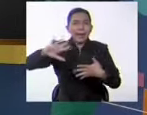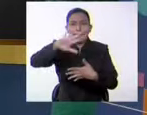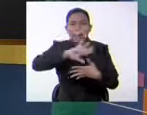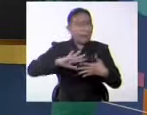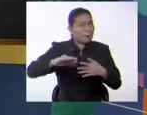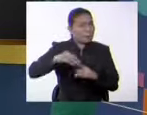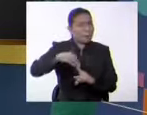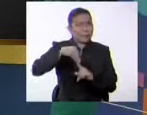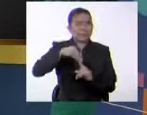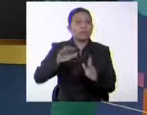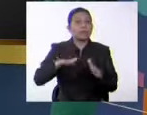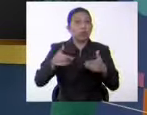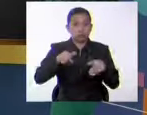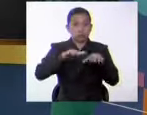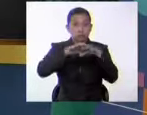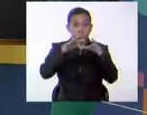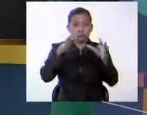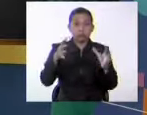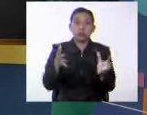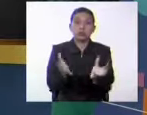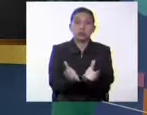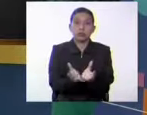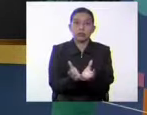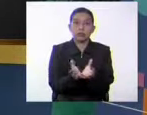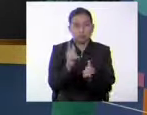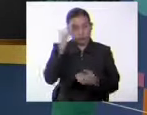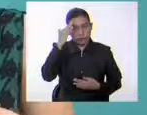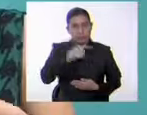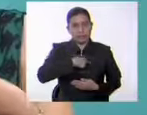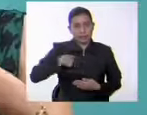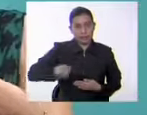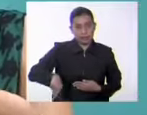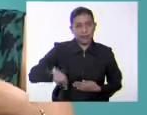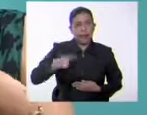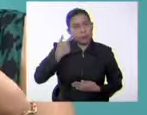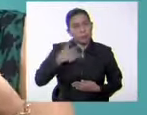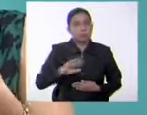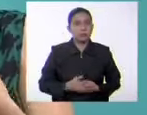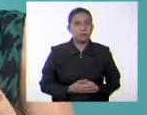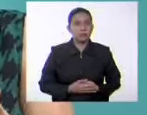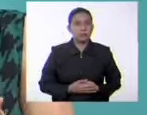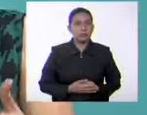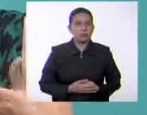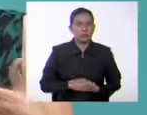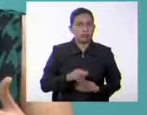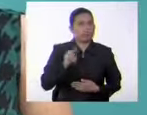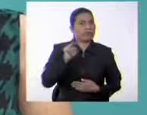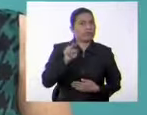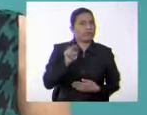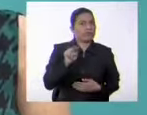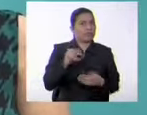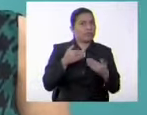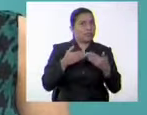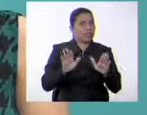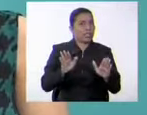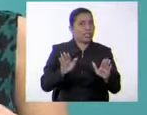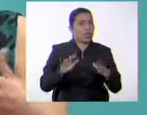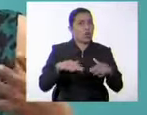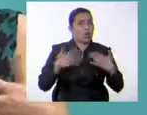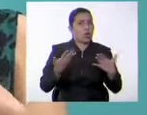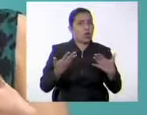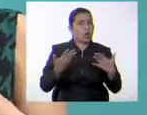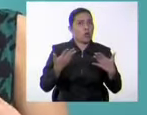porque el mundo entero, incluso China, y ve de otra manera con los descubrimientos,